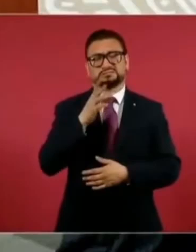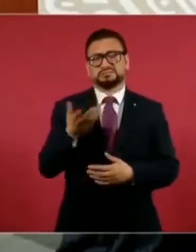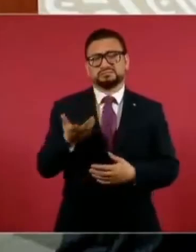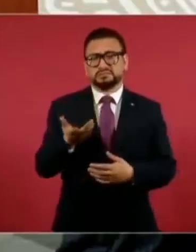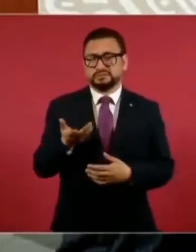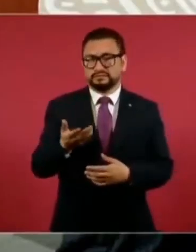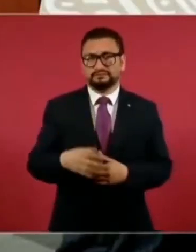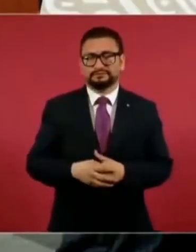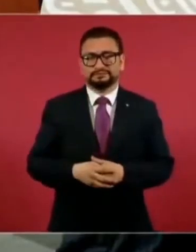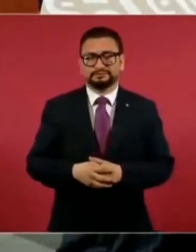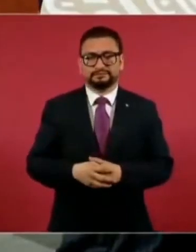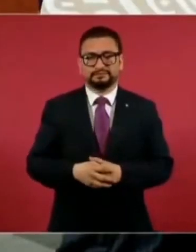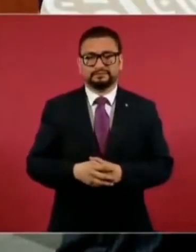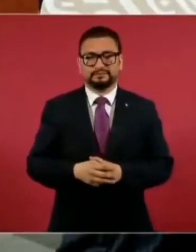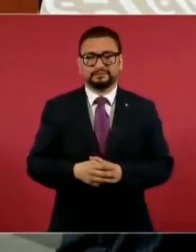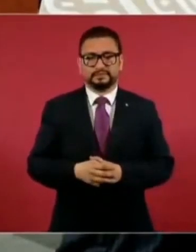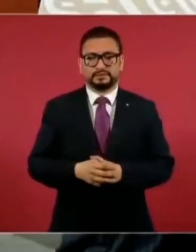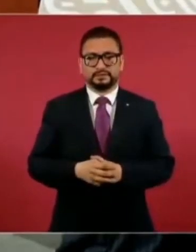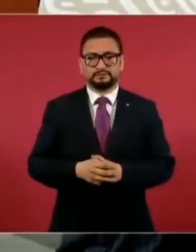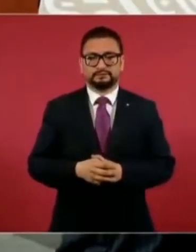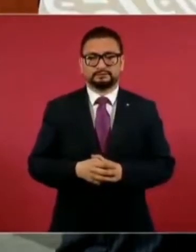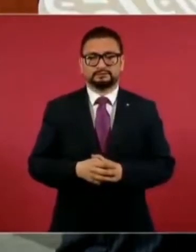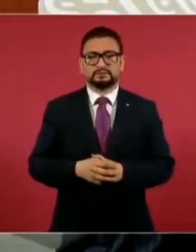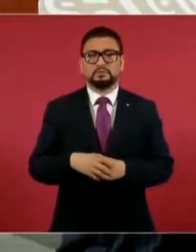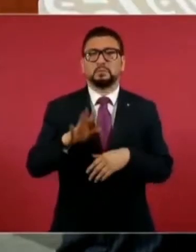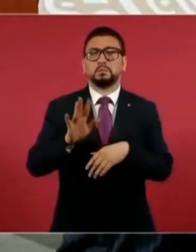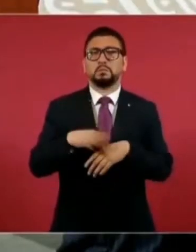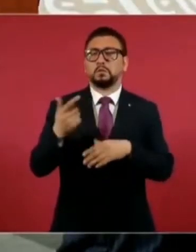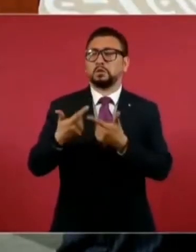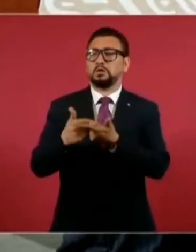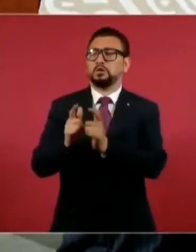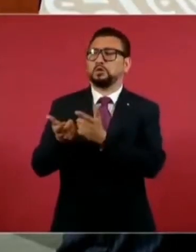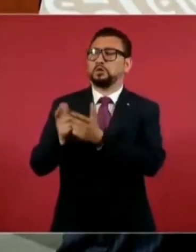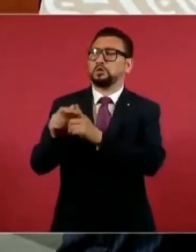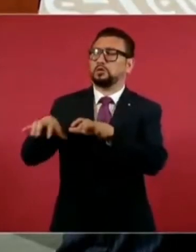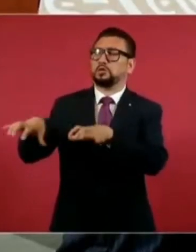politiqueros. Presidente,